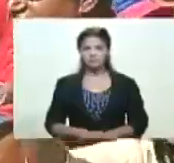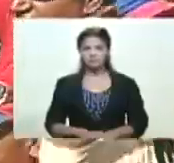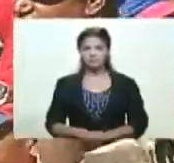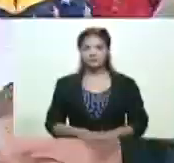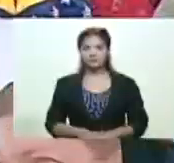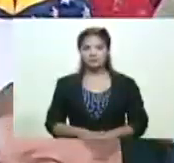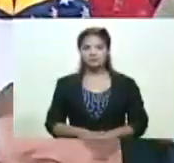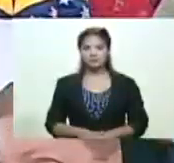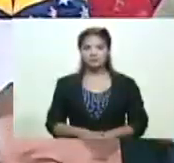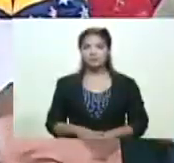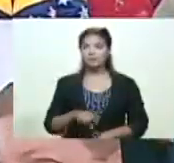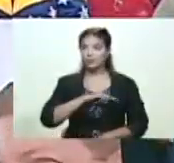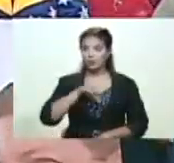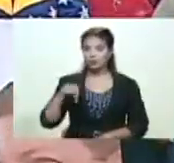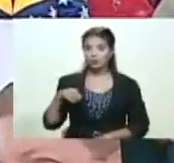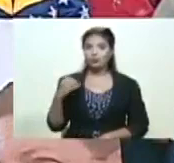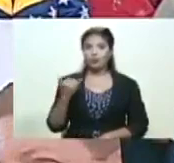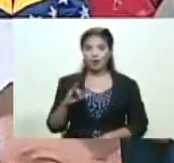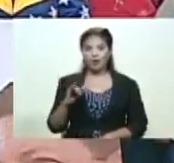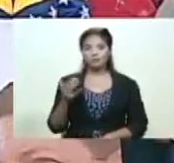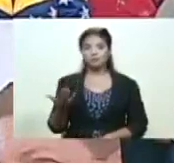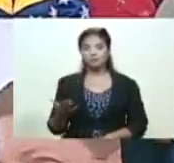Por eso nosotros tenemos,